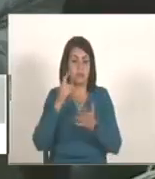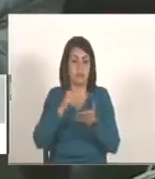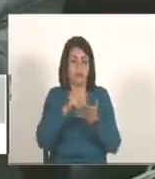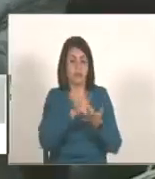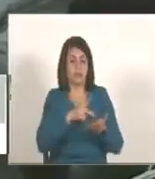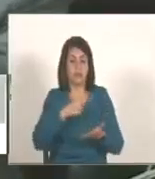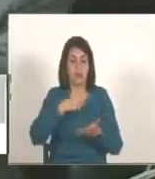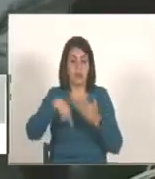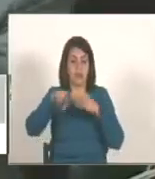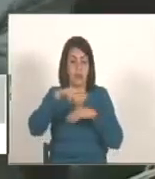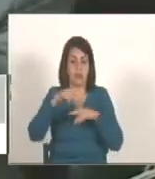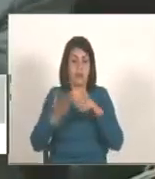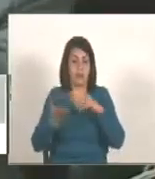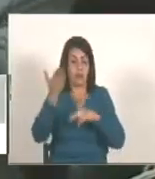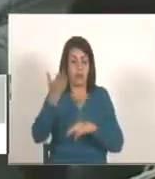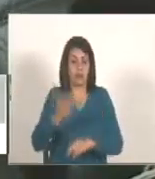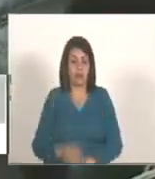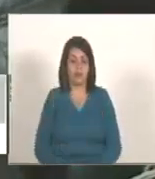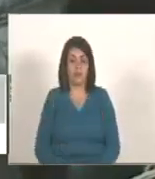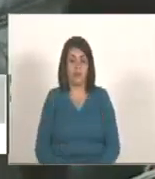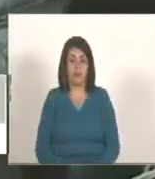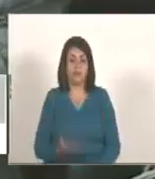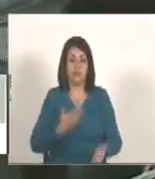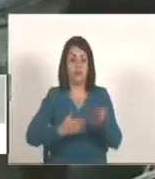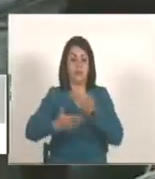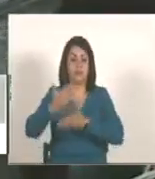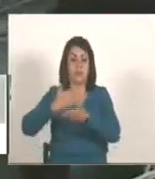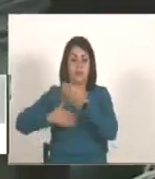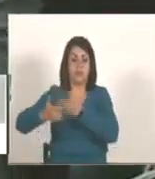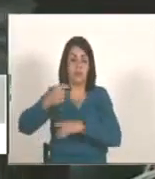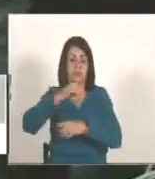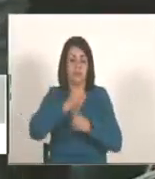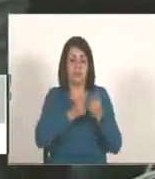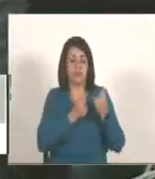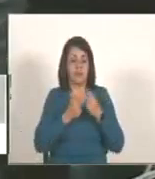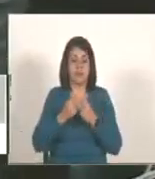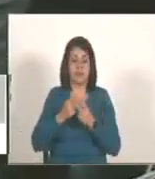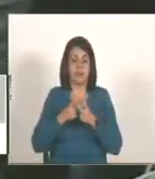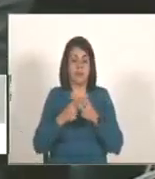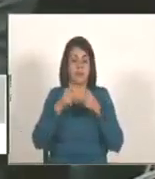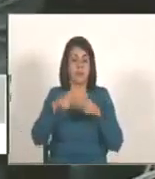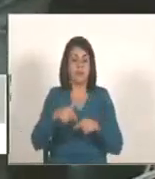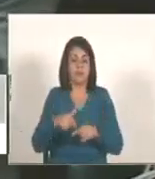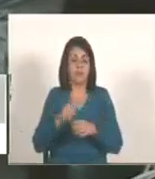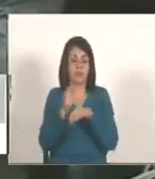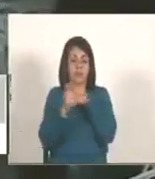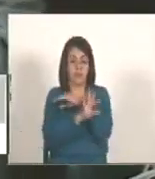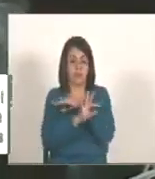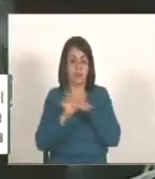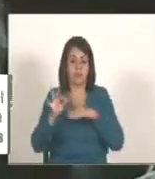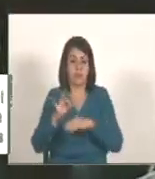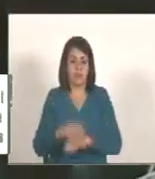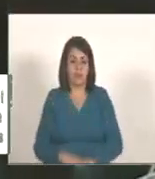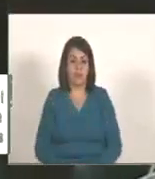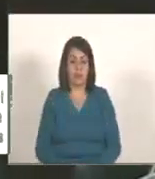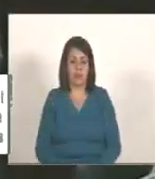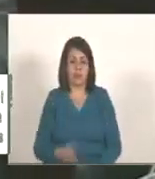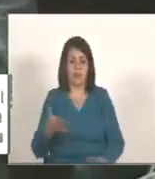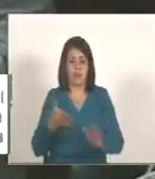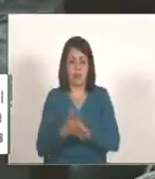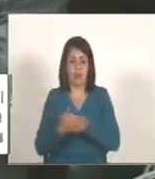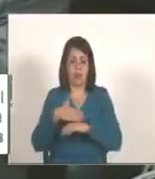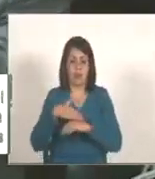muy importante, la cooperación económica transfronteriza, que implica